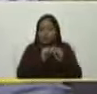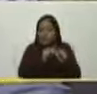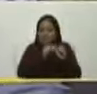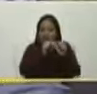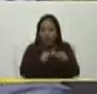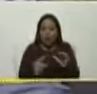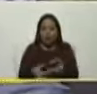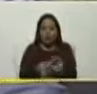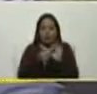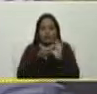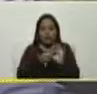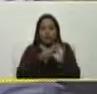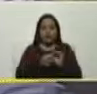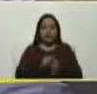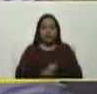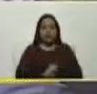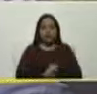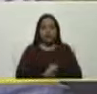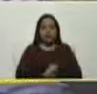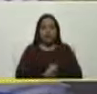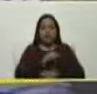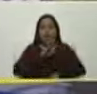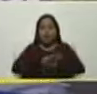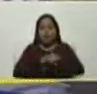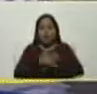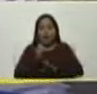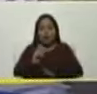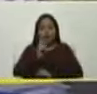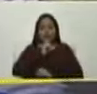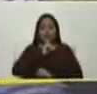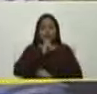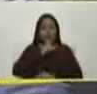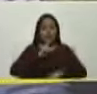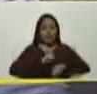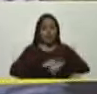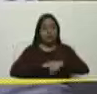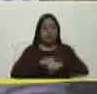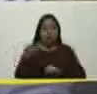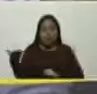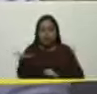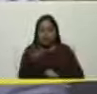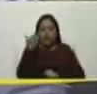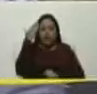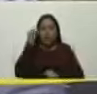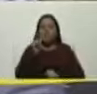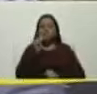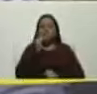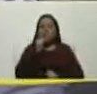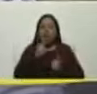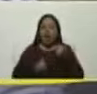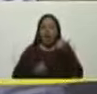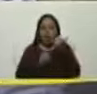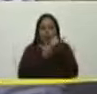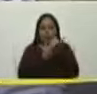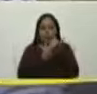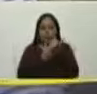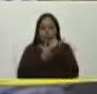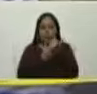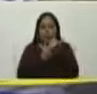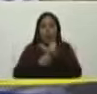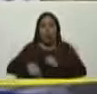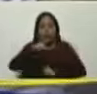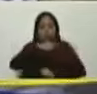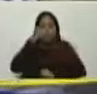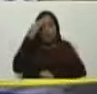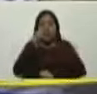unidos. Porque cuando vienen las dificultades, ustedes saben con quién cuentan. Ustedes saben quién